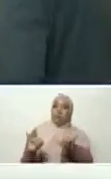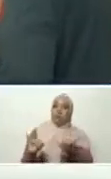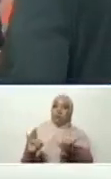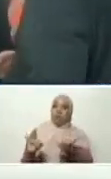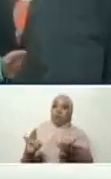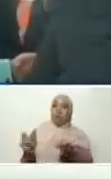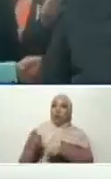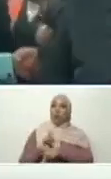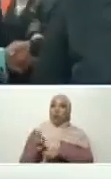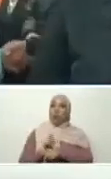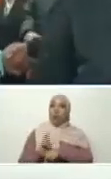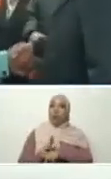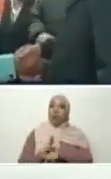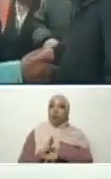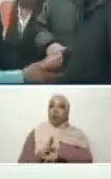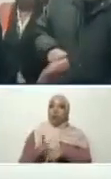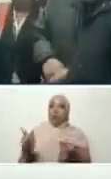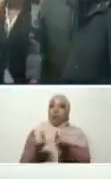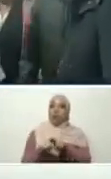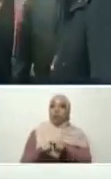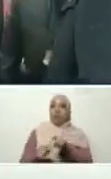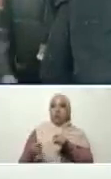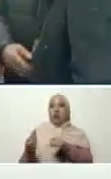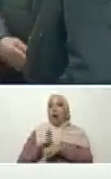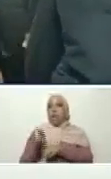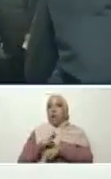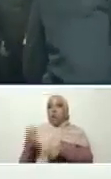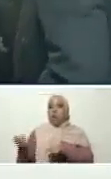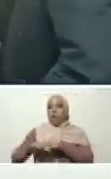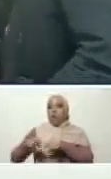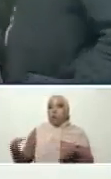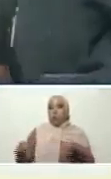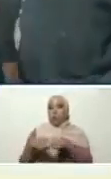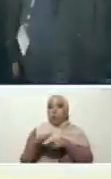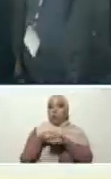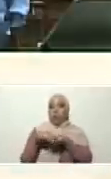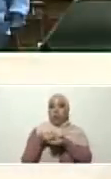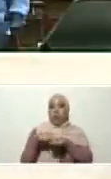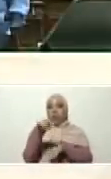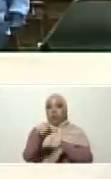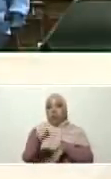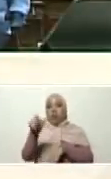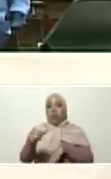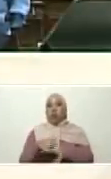de inmediato, cayendo y corriendo, una reunión encabezada por el ministro.